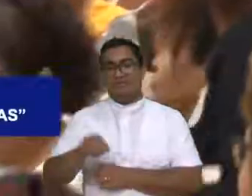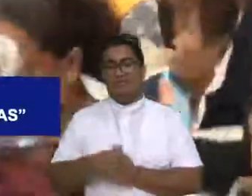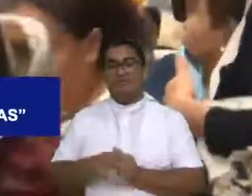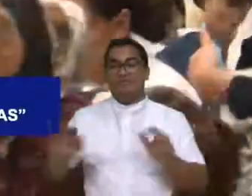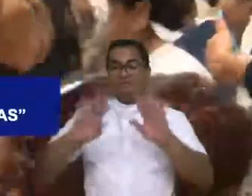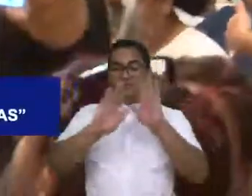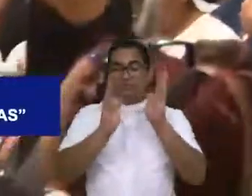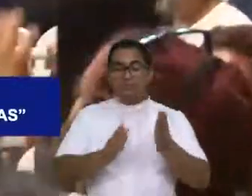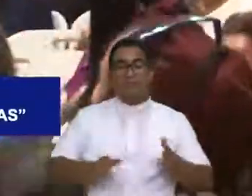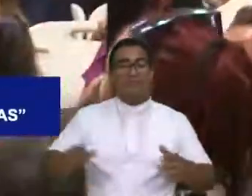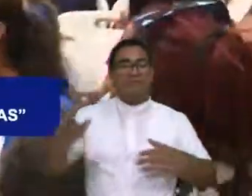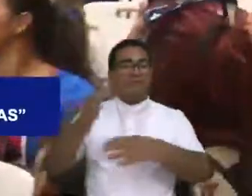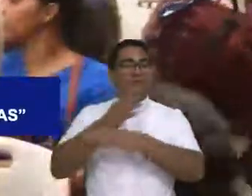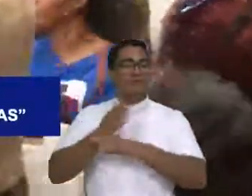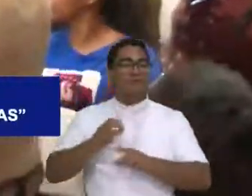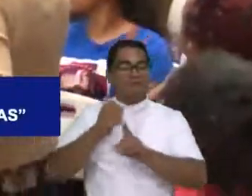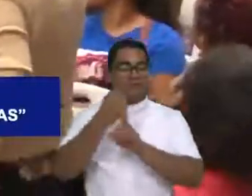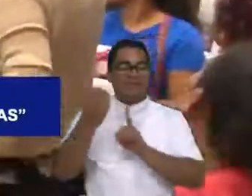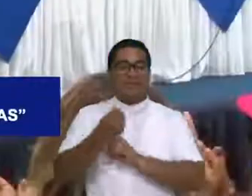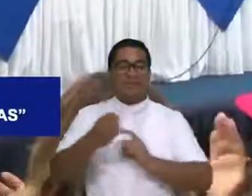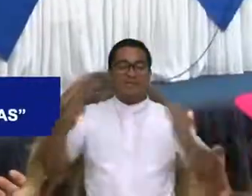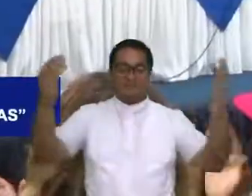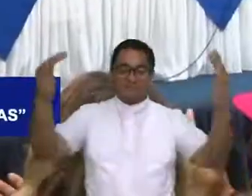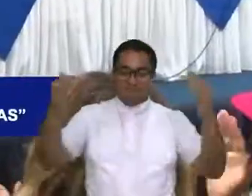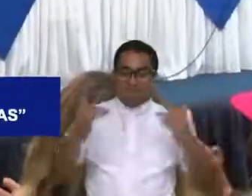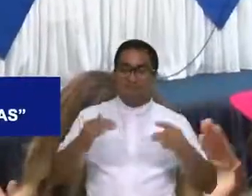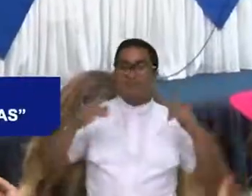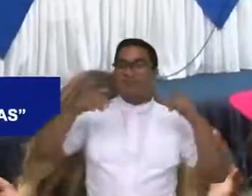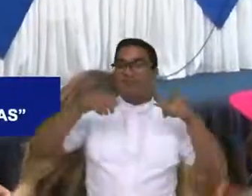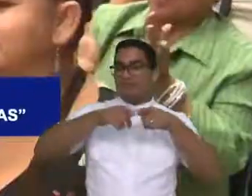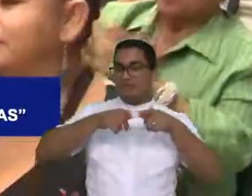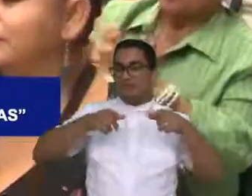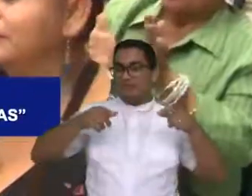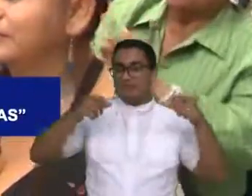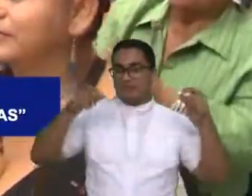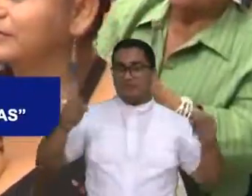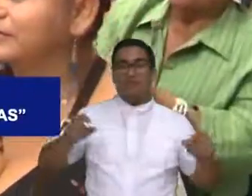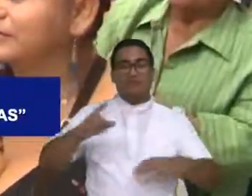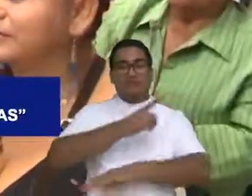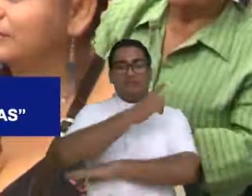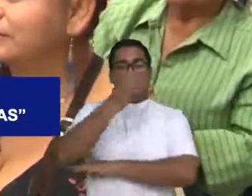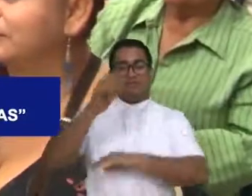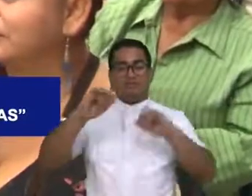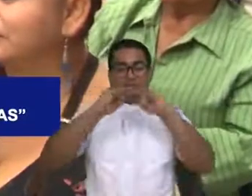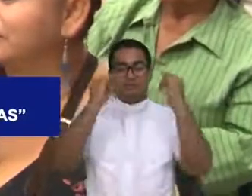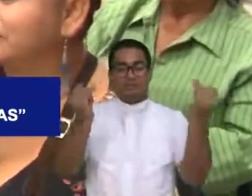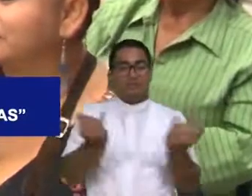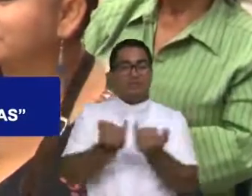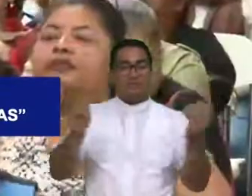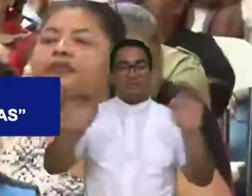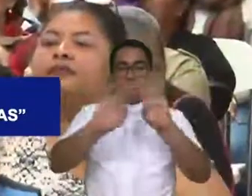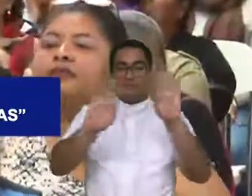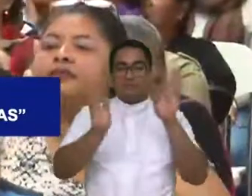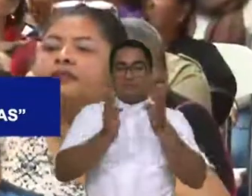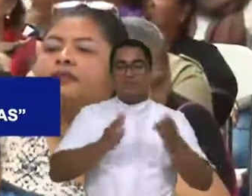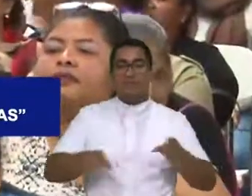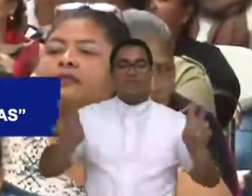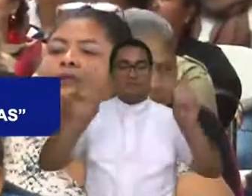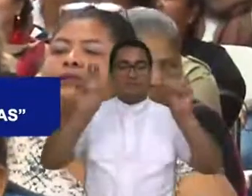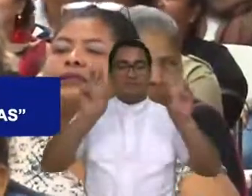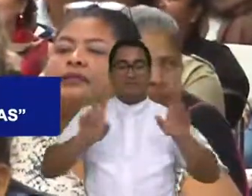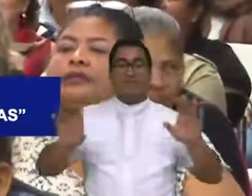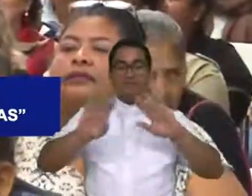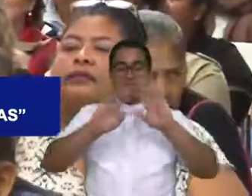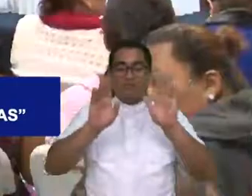Mujeres de distintas organizaciones sociales conmemoran el Día Internacional de la Mujer realizando un congreso bajo el